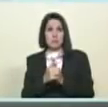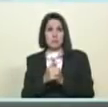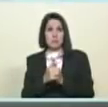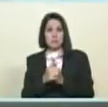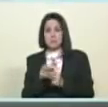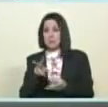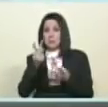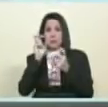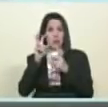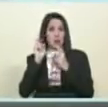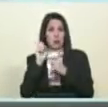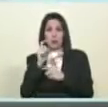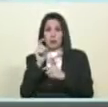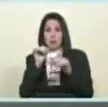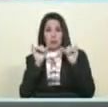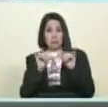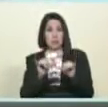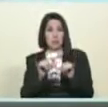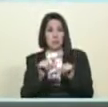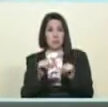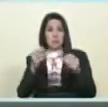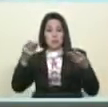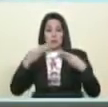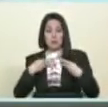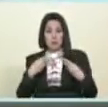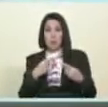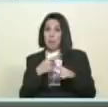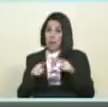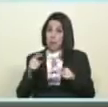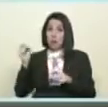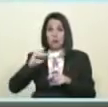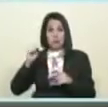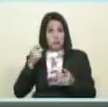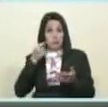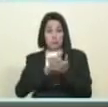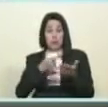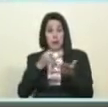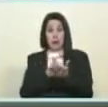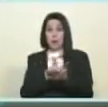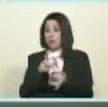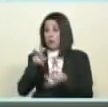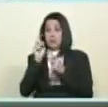No recibimos lo que debió haber ingresado y tuvimos que pagar lo que no ingresó.